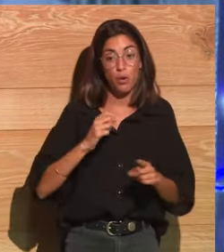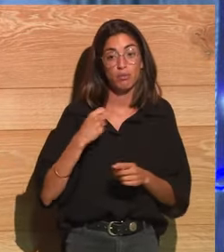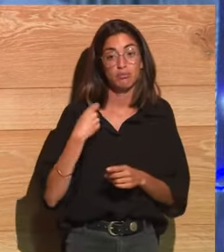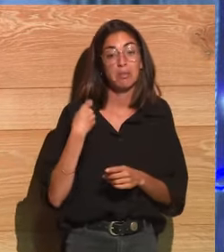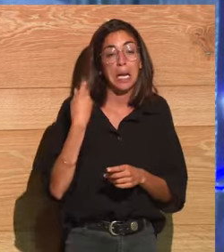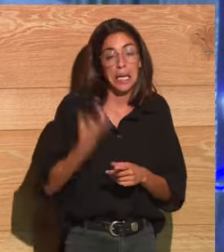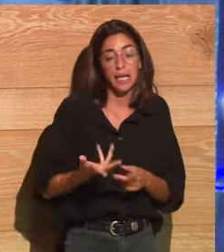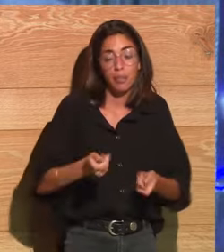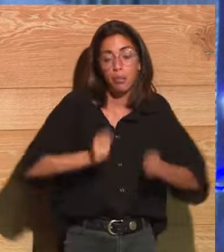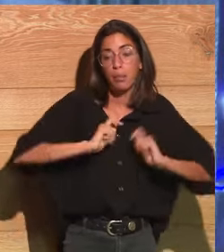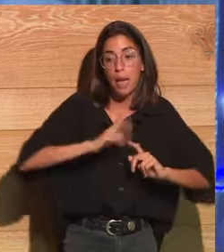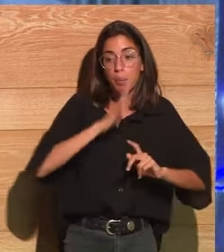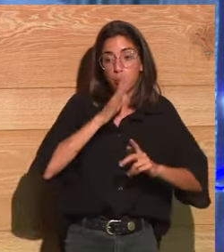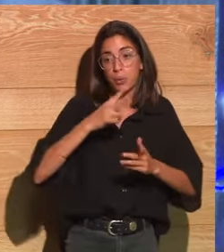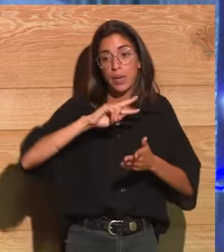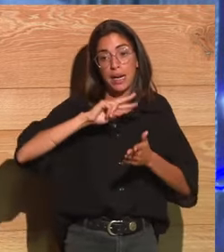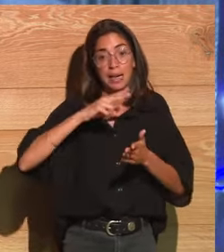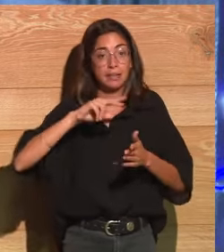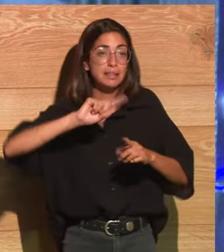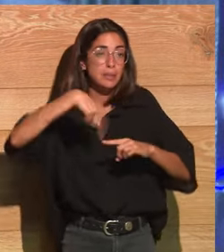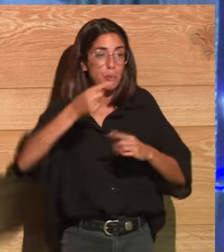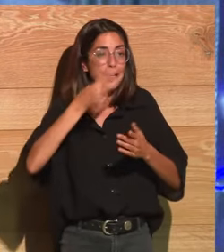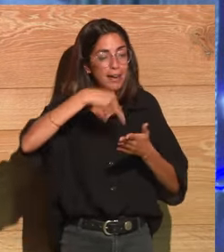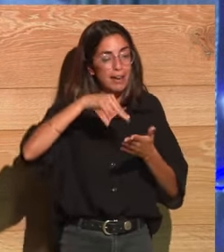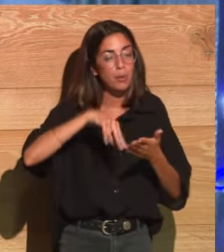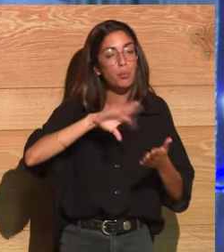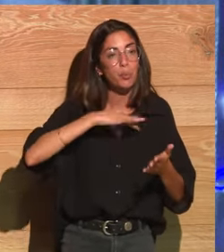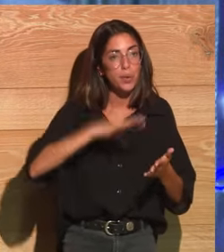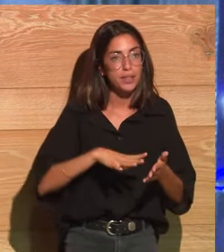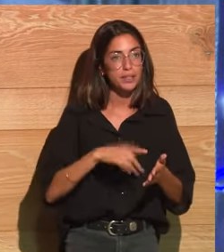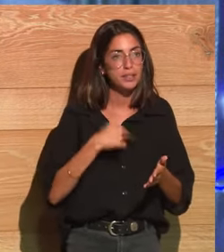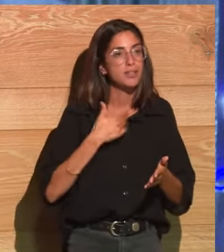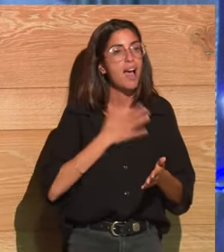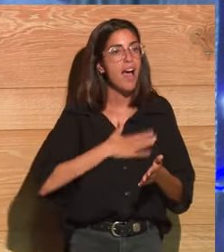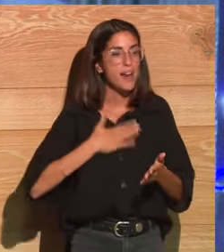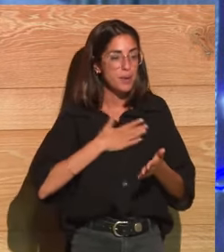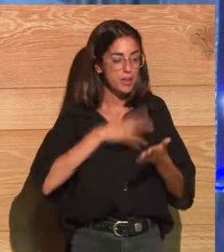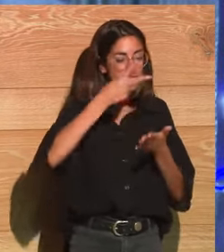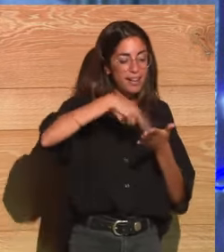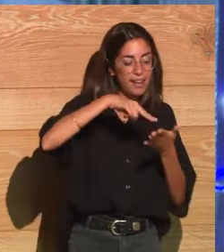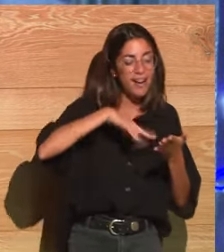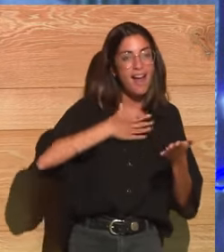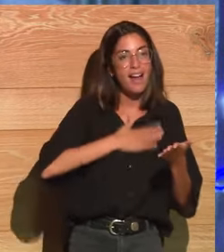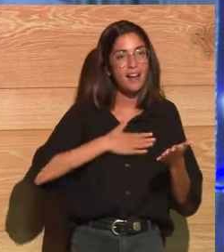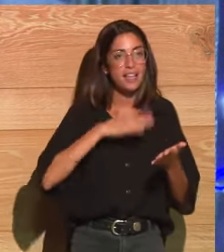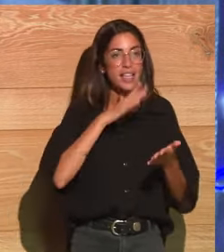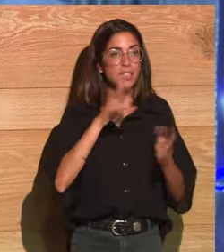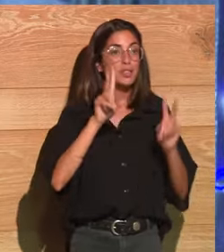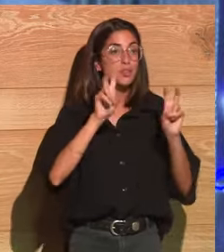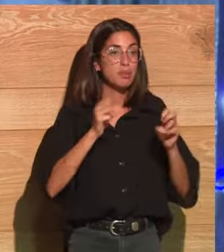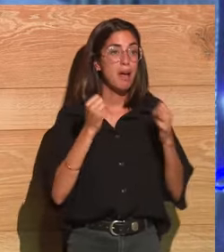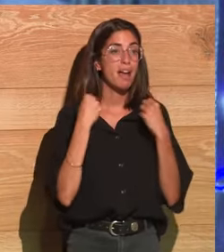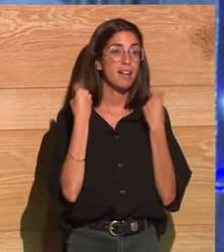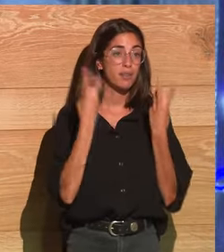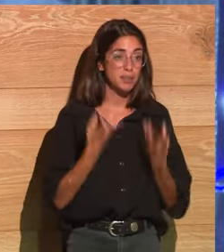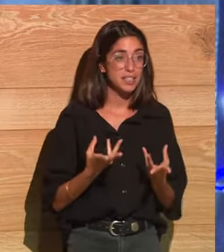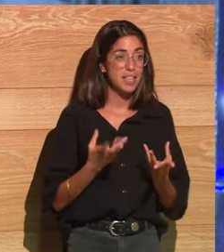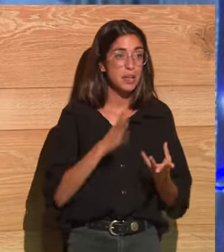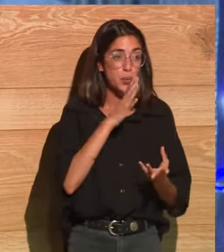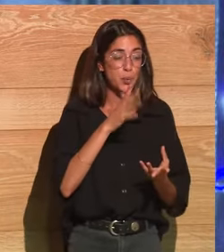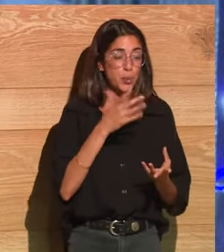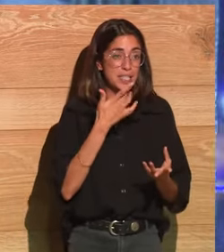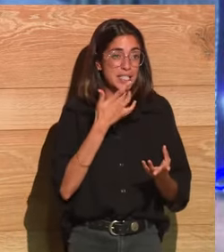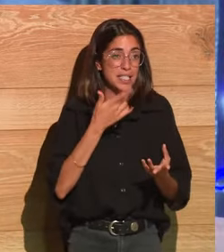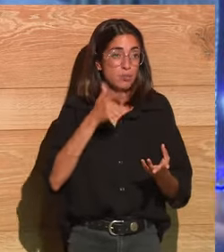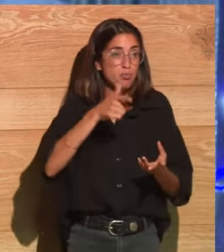cuentas. Es muy agradable leerlo. Y eso es una cosa muy refrescante cuando se habla de ciencia de manera rigurosa. Porque